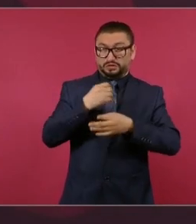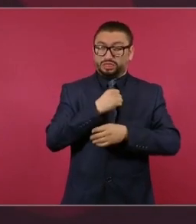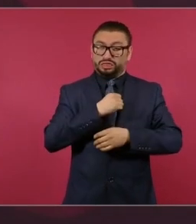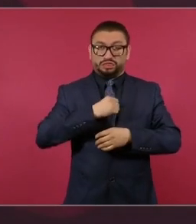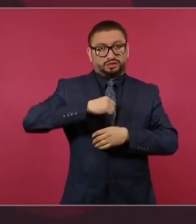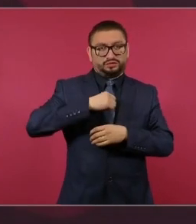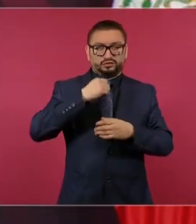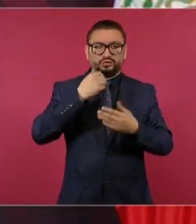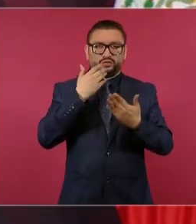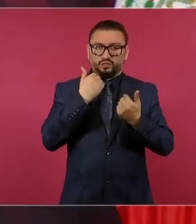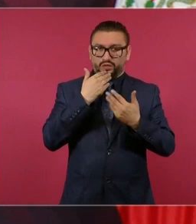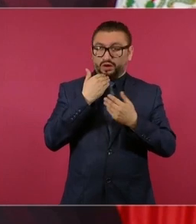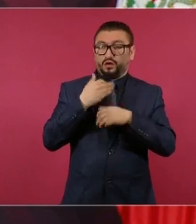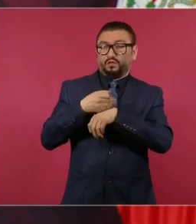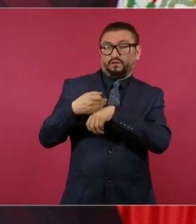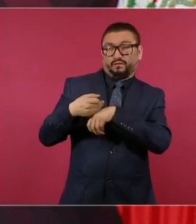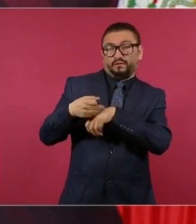nepotismo,